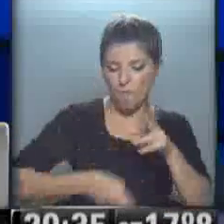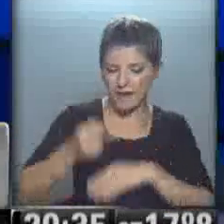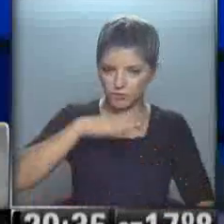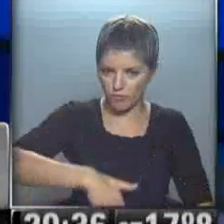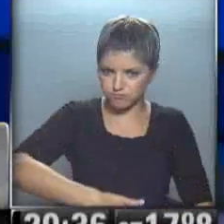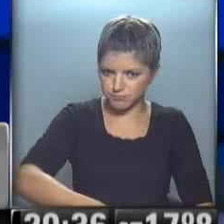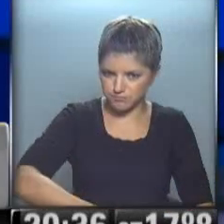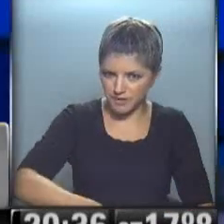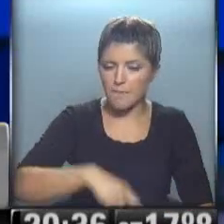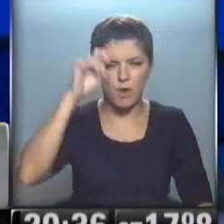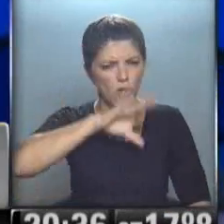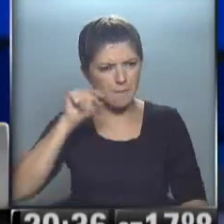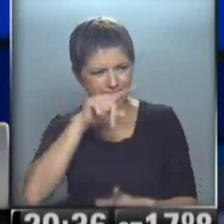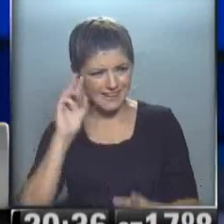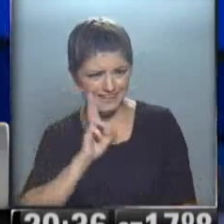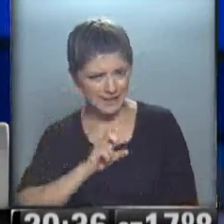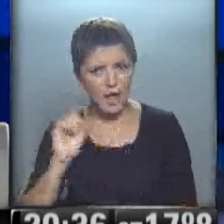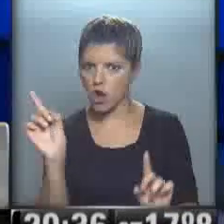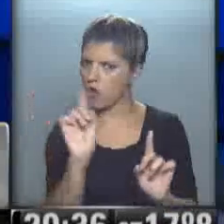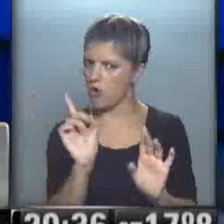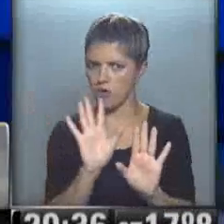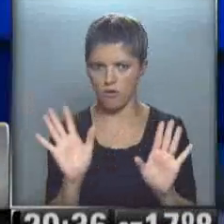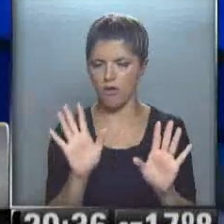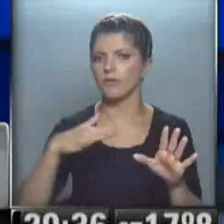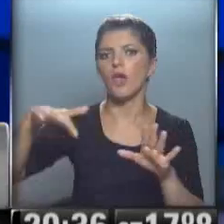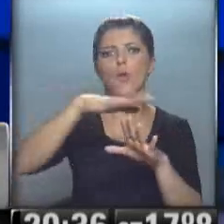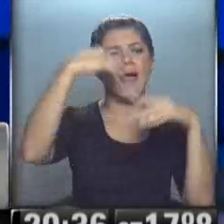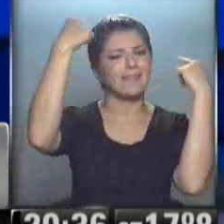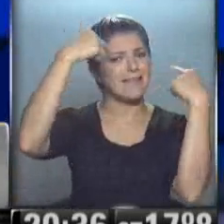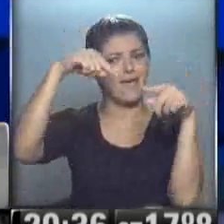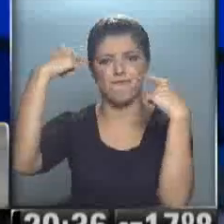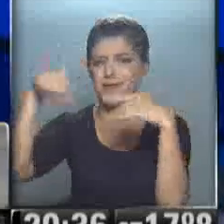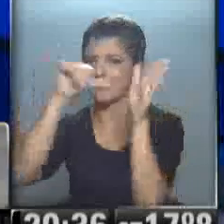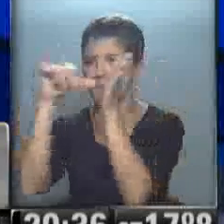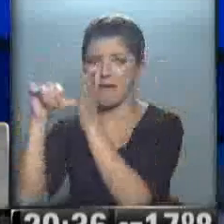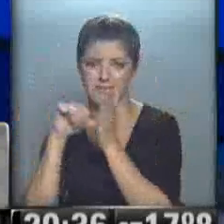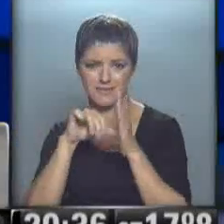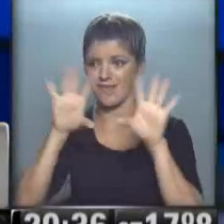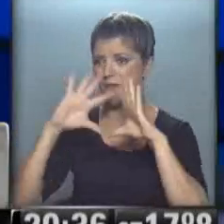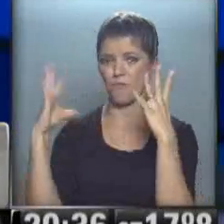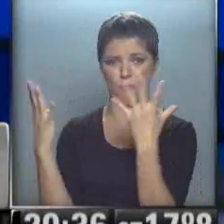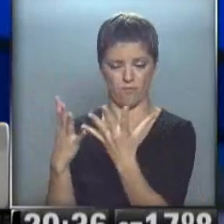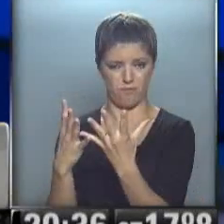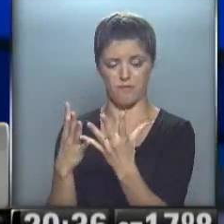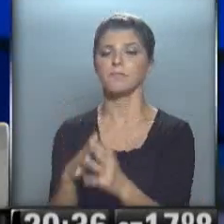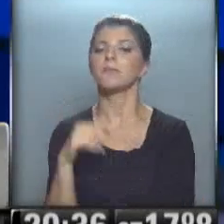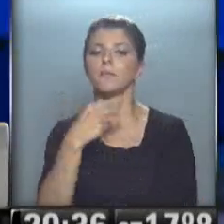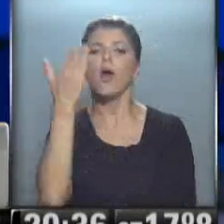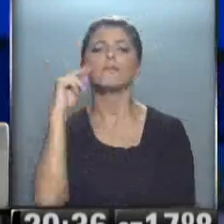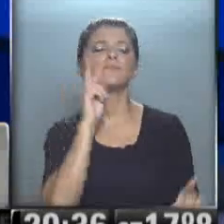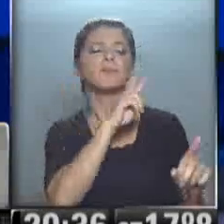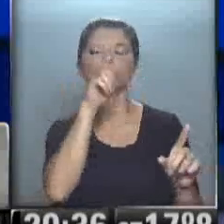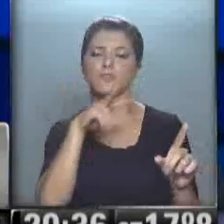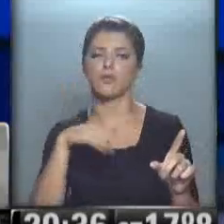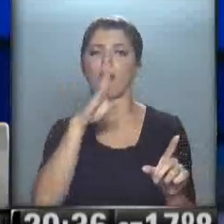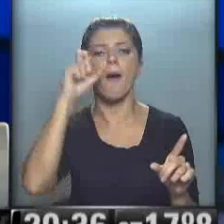Nigeria, en una enorme cantidad de territorio de este universo. Pero estábamos leyendo a Bernardo Klicksberg, que